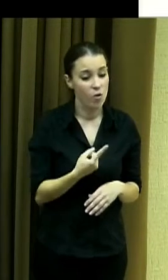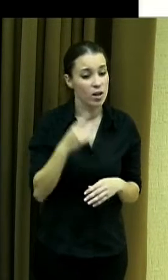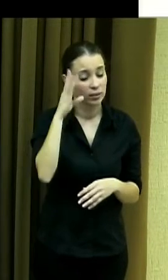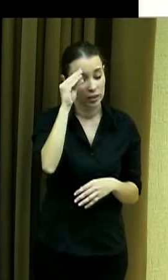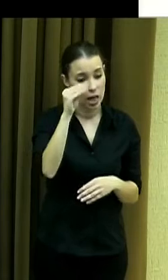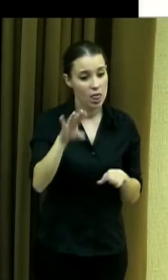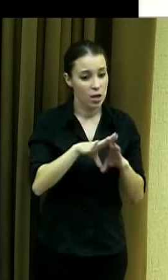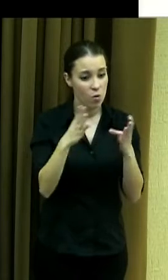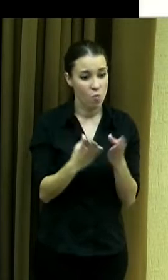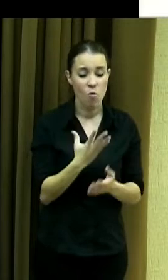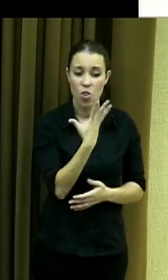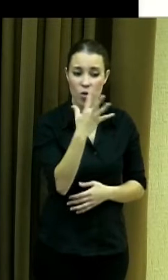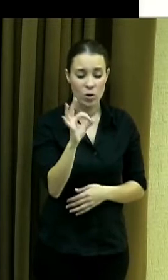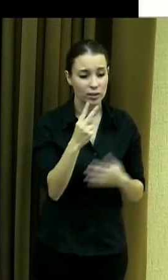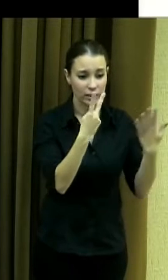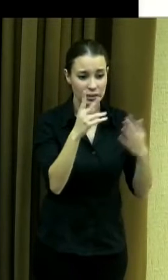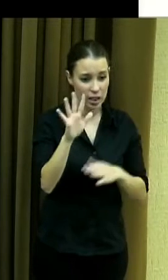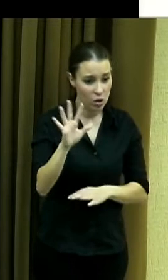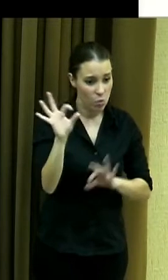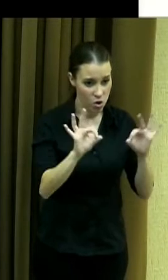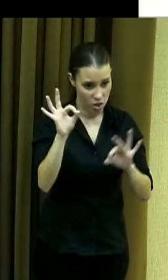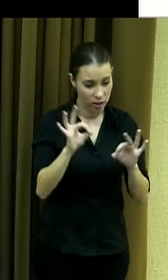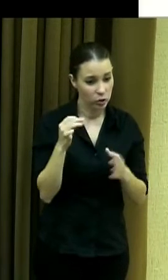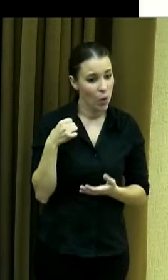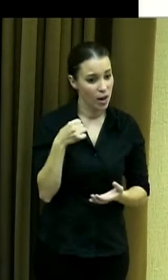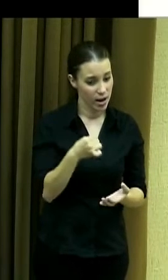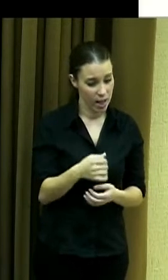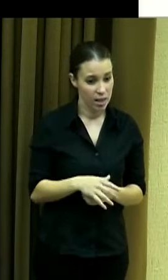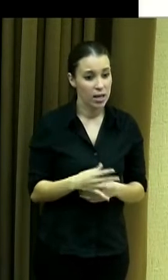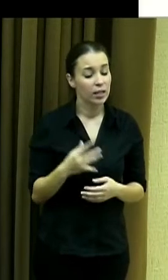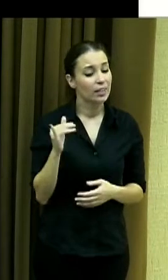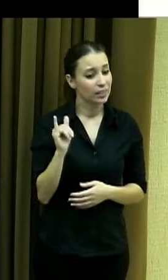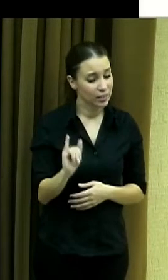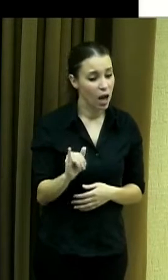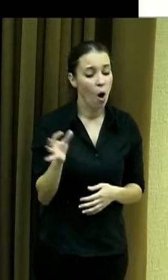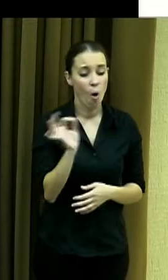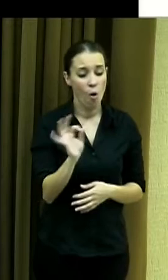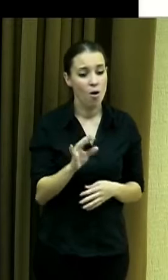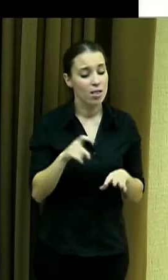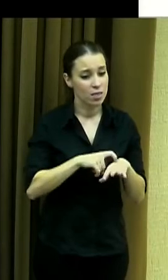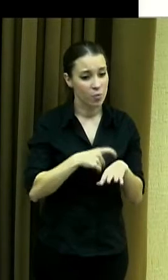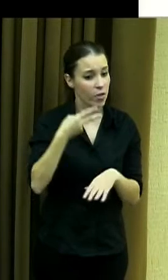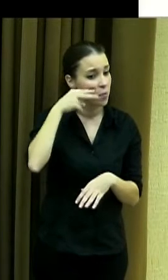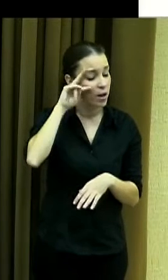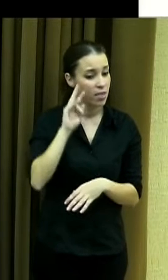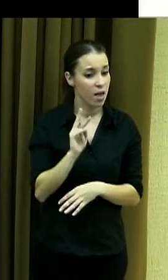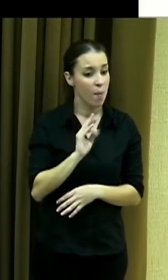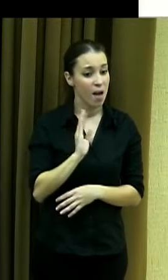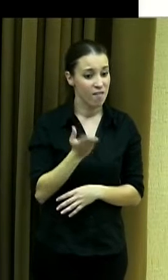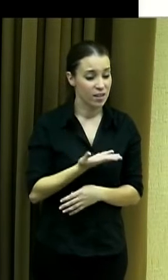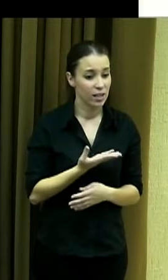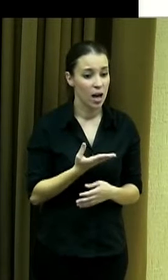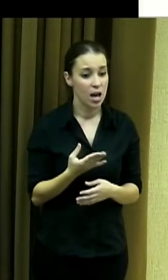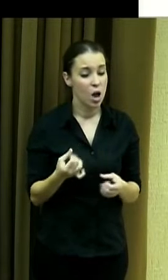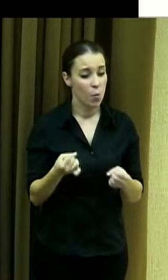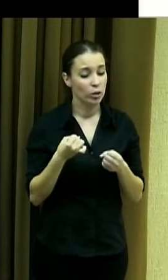un 50-75% de la herencia. La intensidad y el tipo de experiencias ambientales van a afectar el potencial